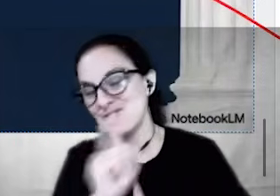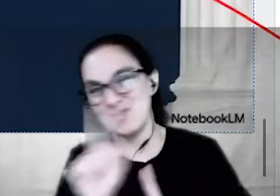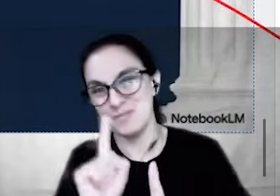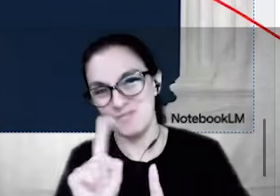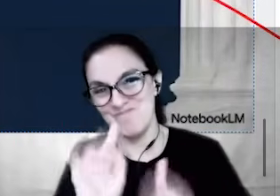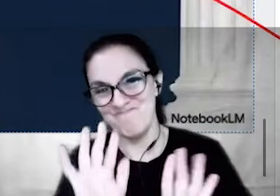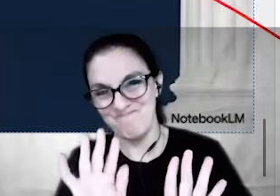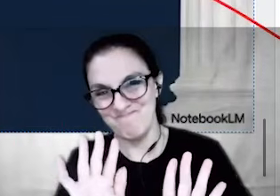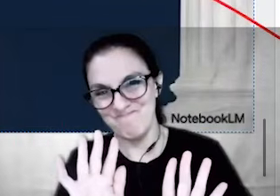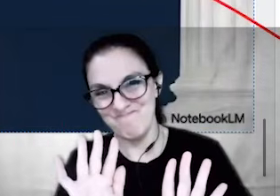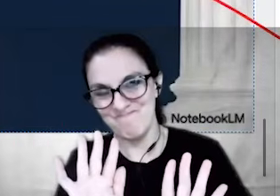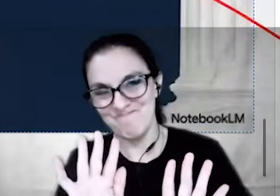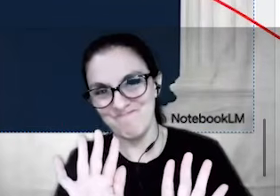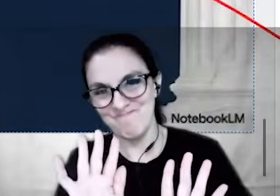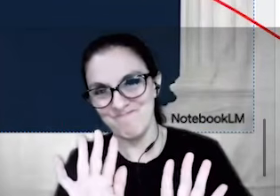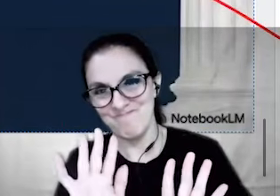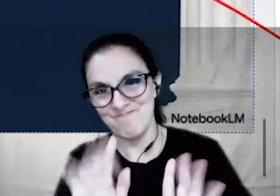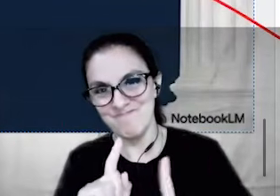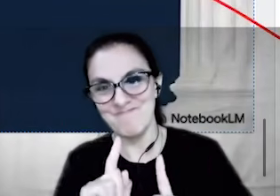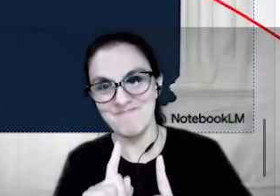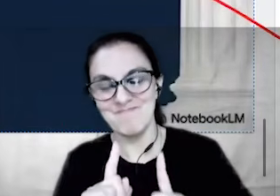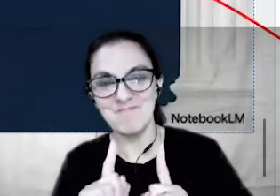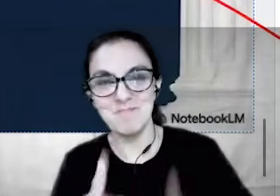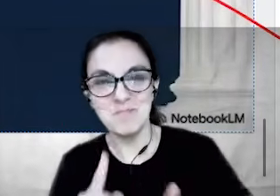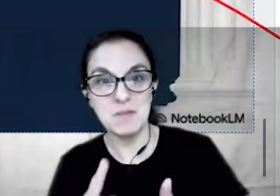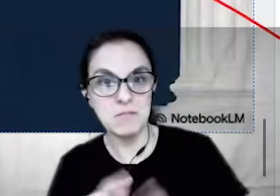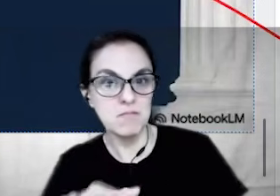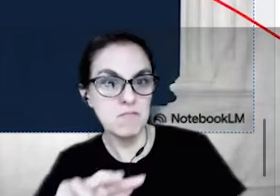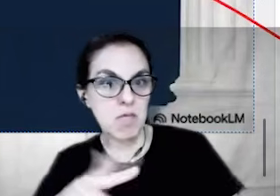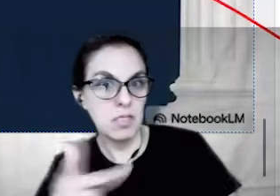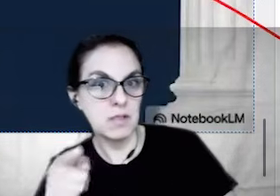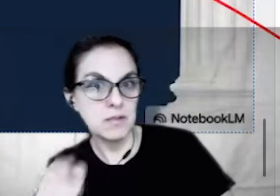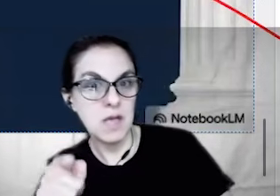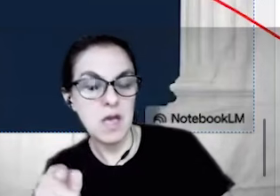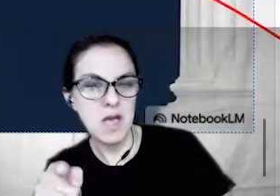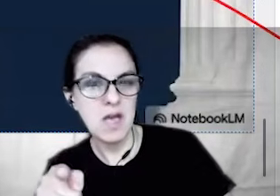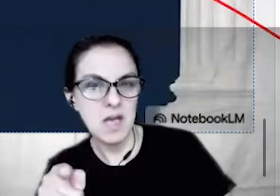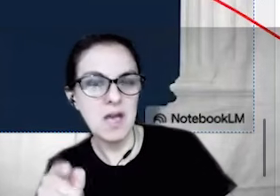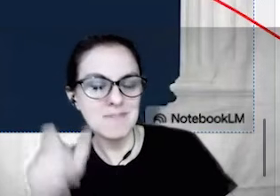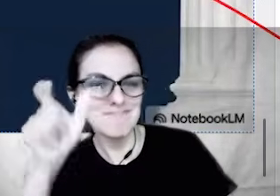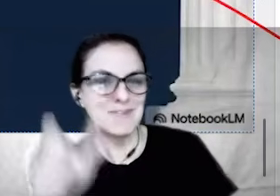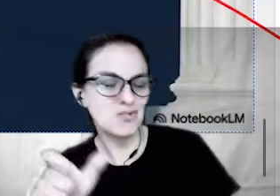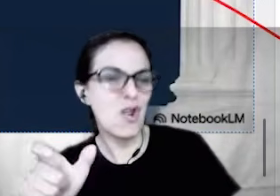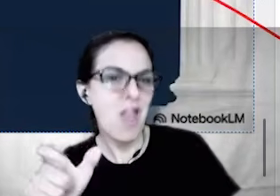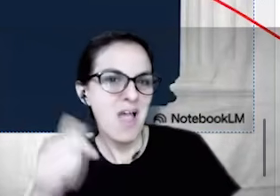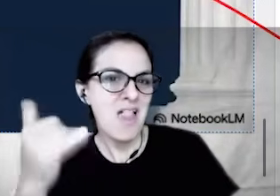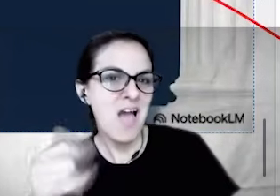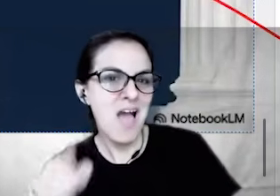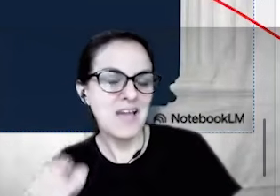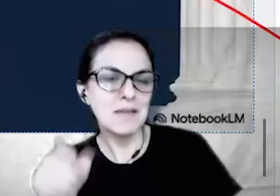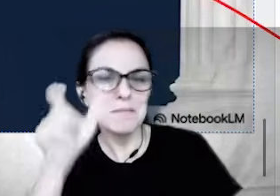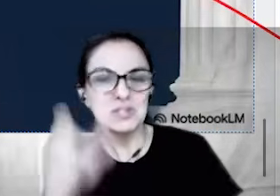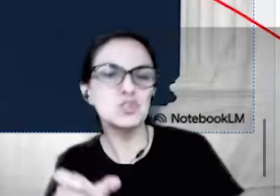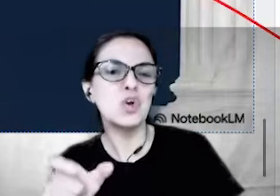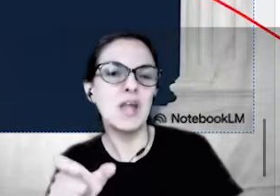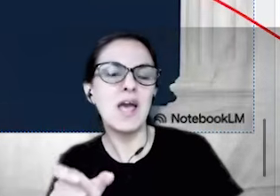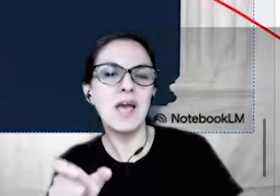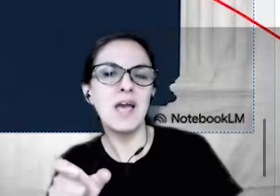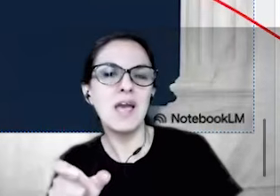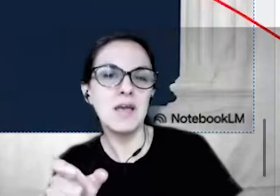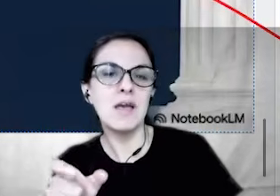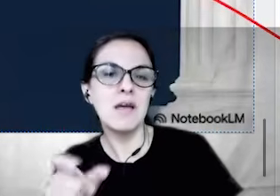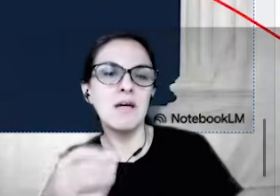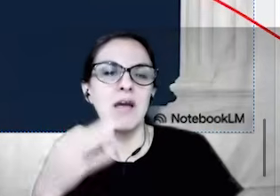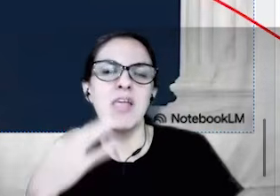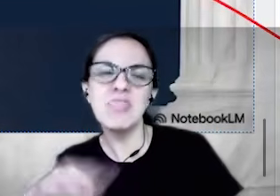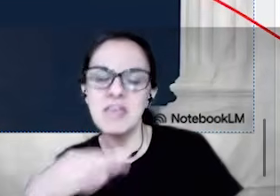realidad, ¿qué sucede con las rentas de tercera, donde hay una explotación personal y el contribuyente tiene que exteriorizar